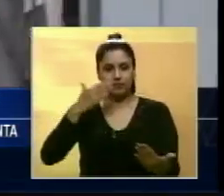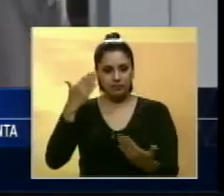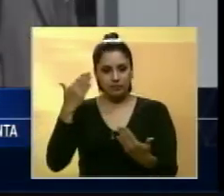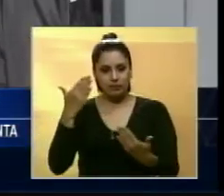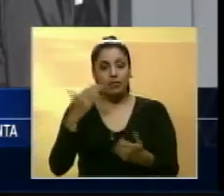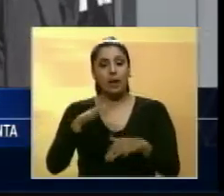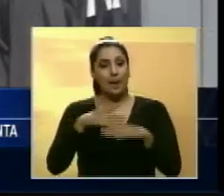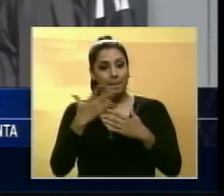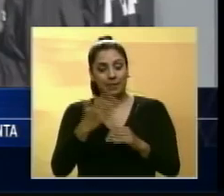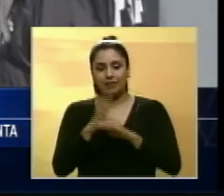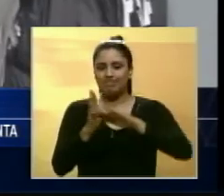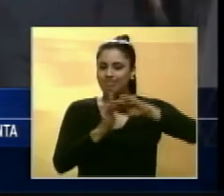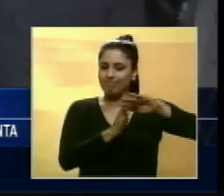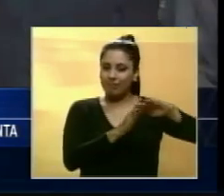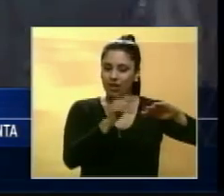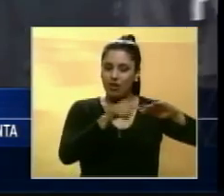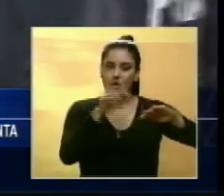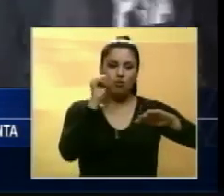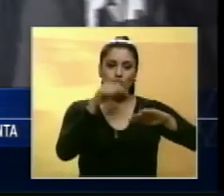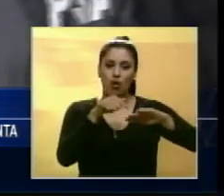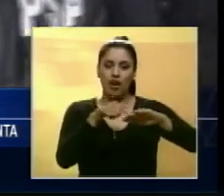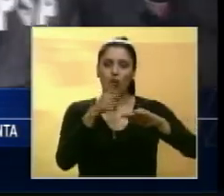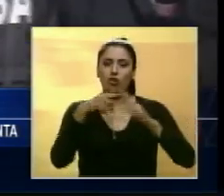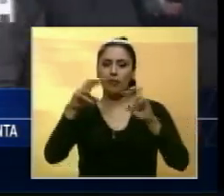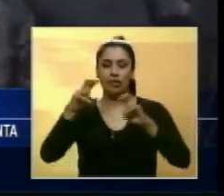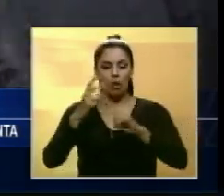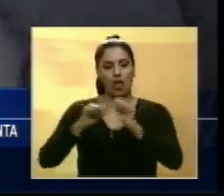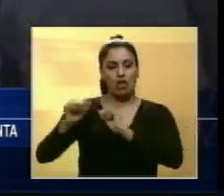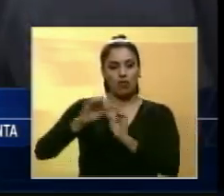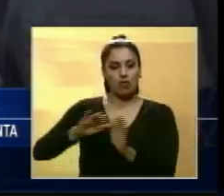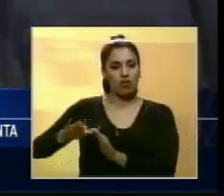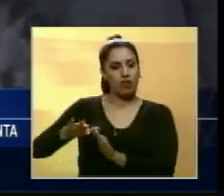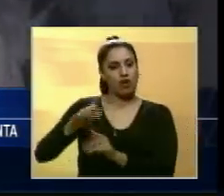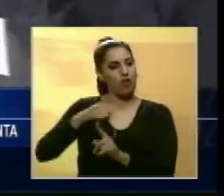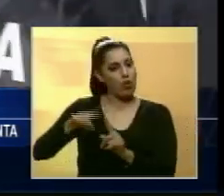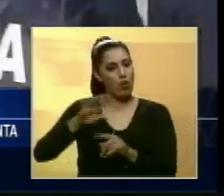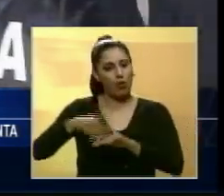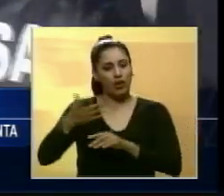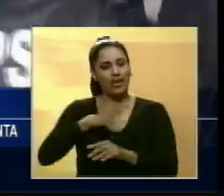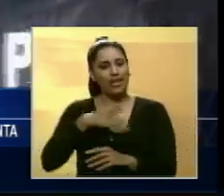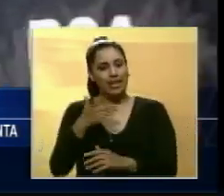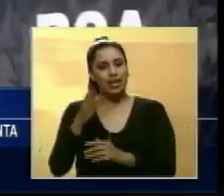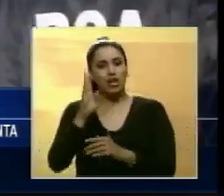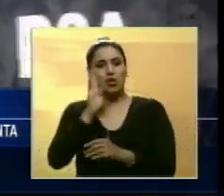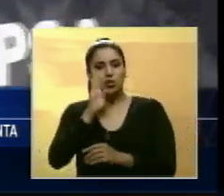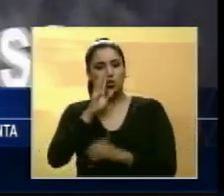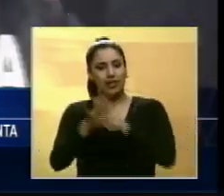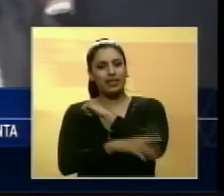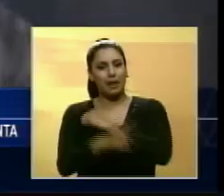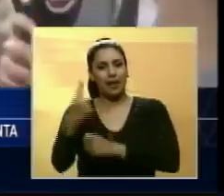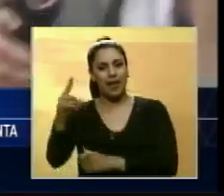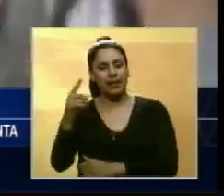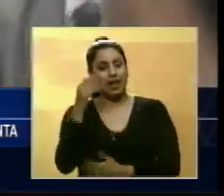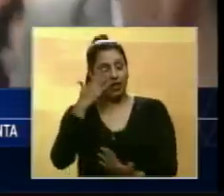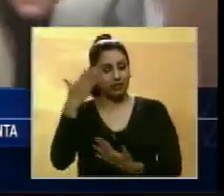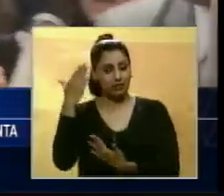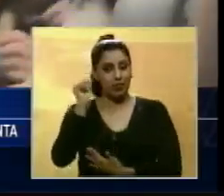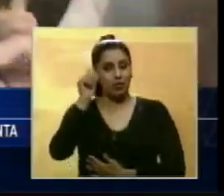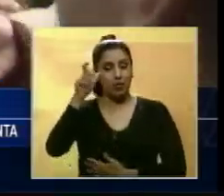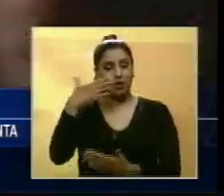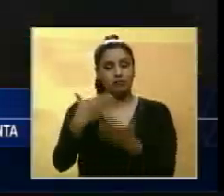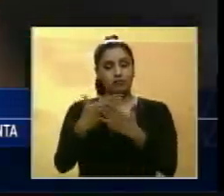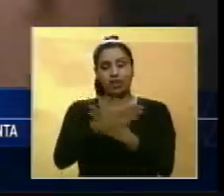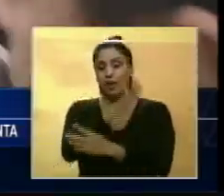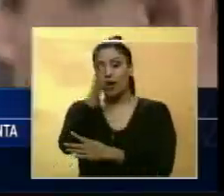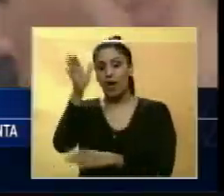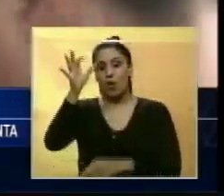Vizcaí, para apartar a Bonadío de la investigación por considerar que podría no ser imparcial. Antes de que Cristina Fernández testifique